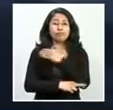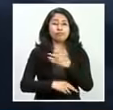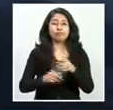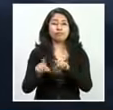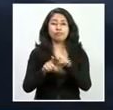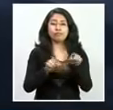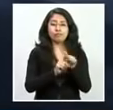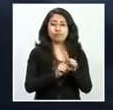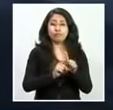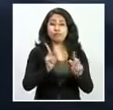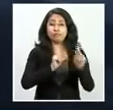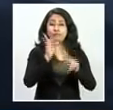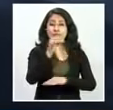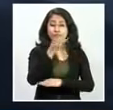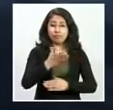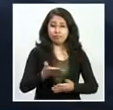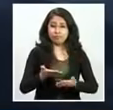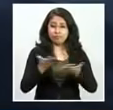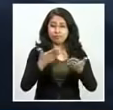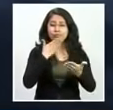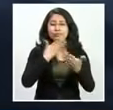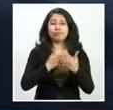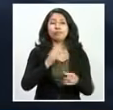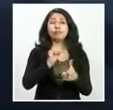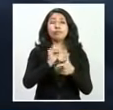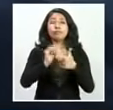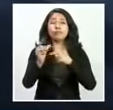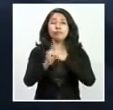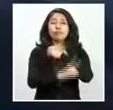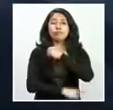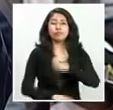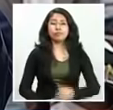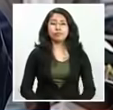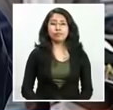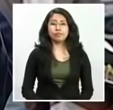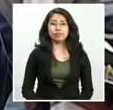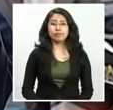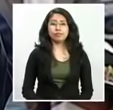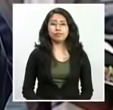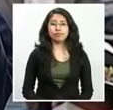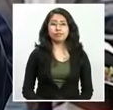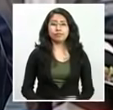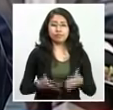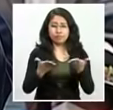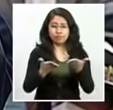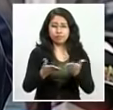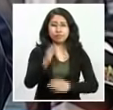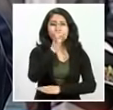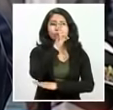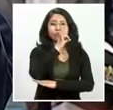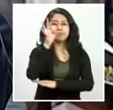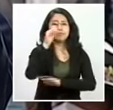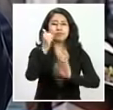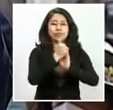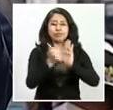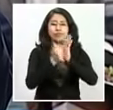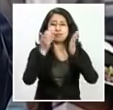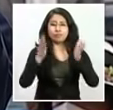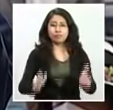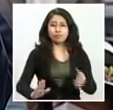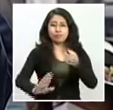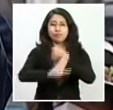pueblo boliviano lo premien, caso contrario lo castiguen. Queda usted posesionado